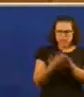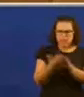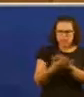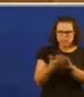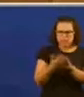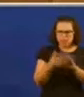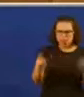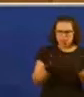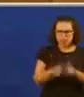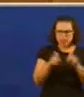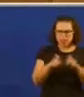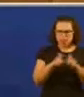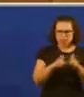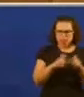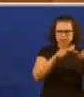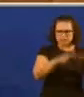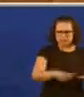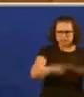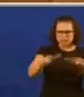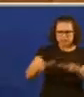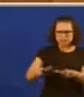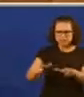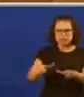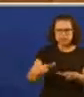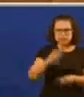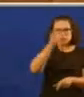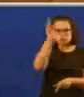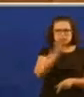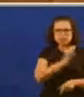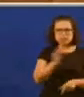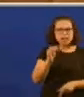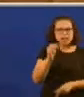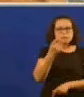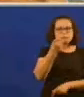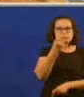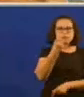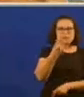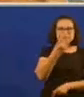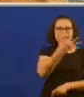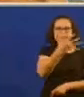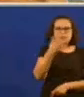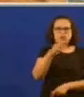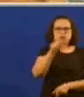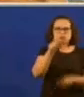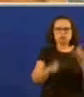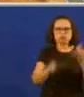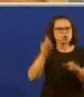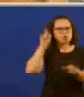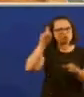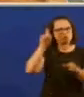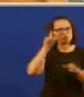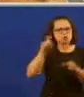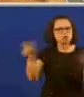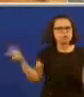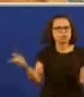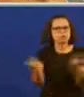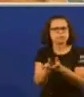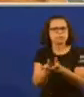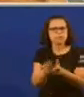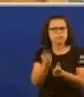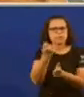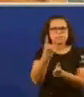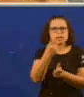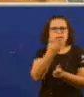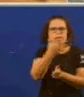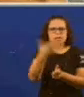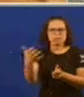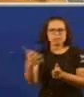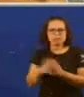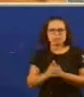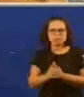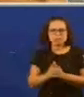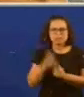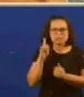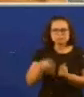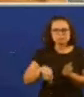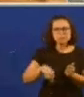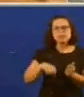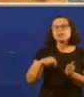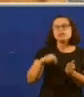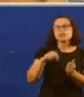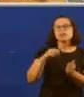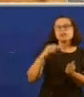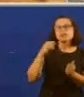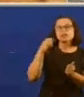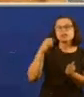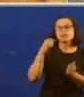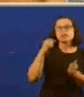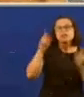recortou 1.500 profesores e profesoras. E pechou, fixe ese señor Feijó, 100 centros de ensino público